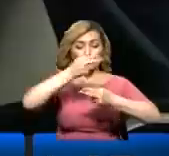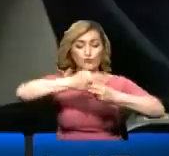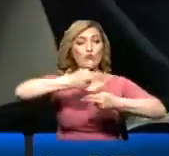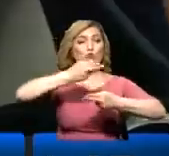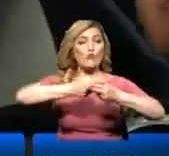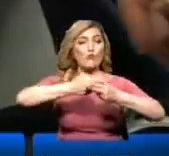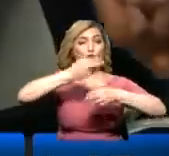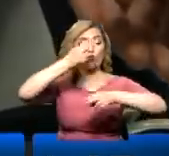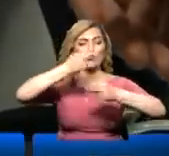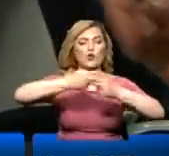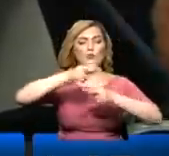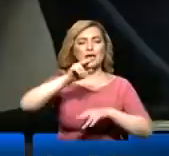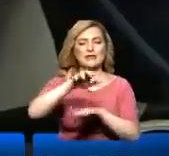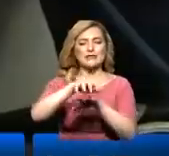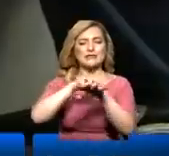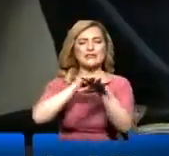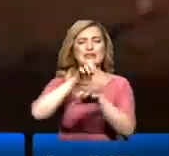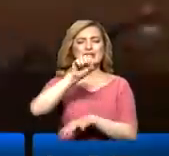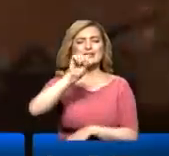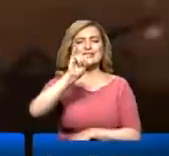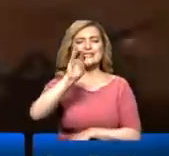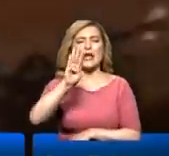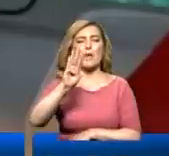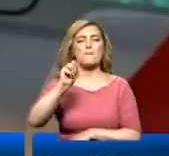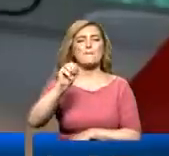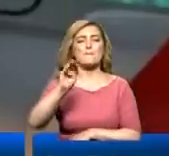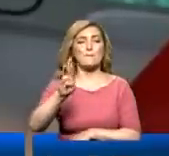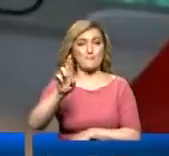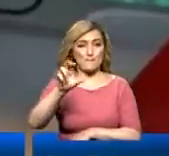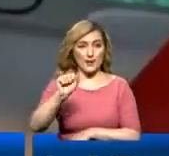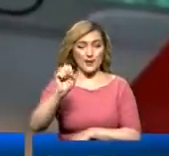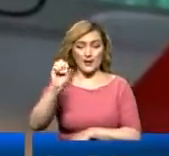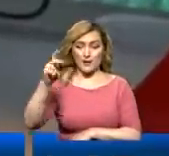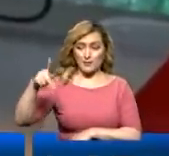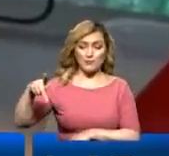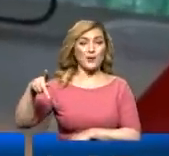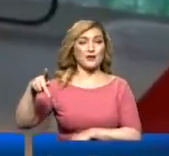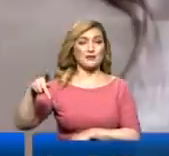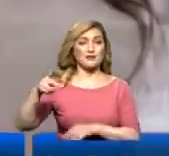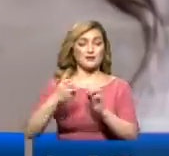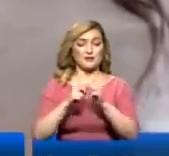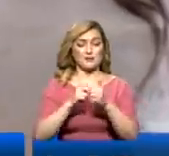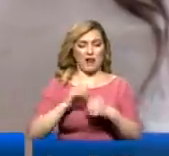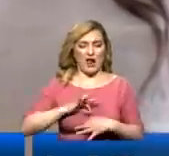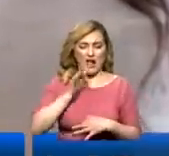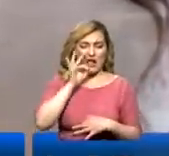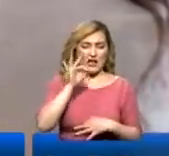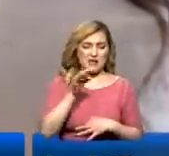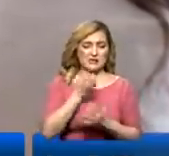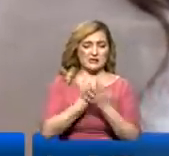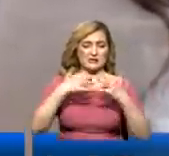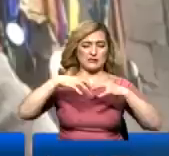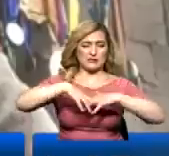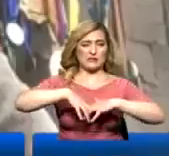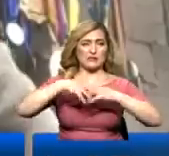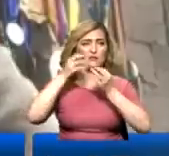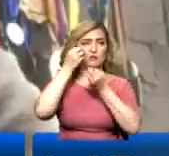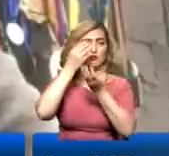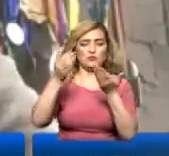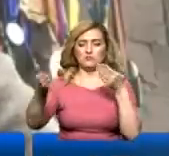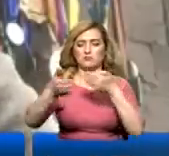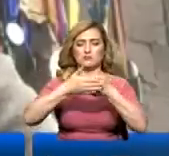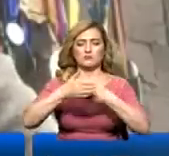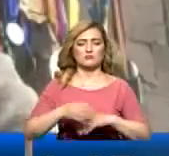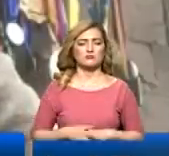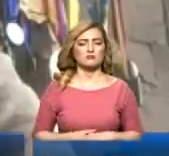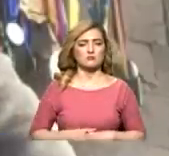a Siembra EP, y tras la pandemia del coronavirus y la crisis económica se adelantó su cierre. Siembra,